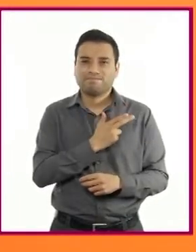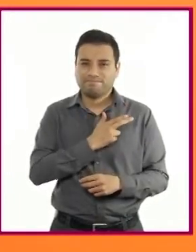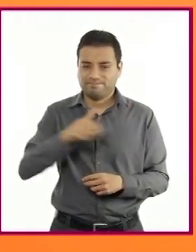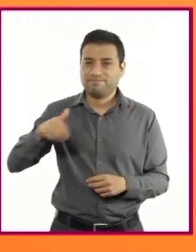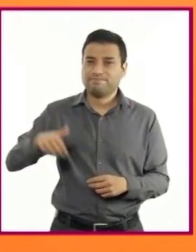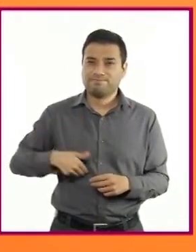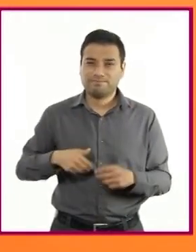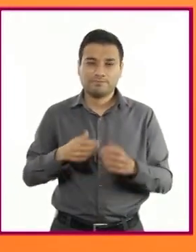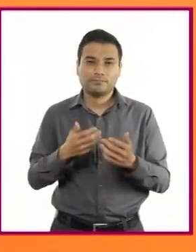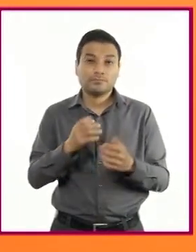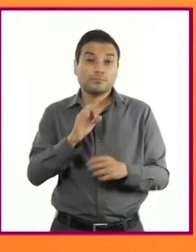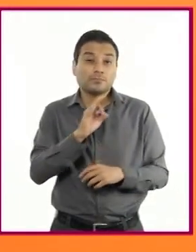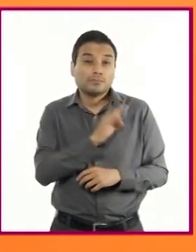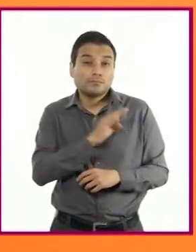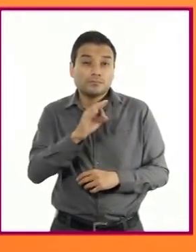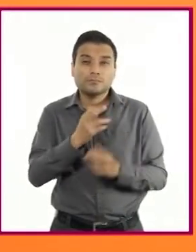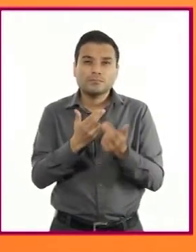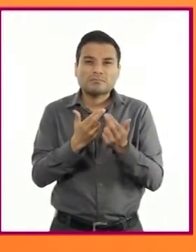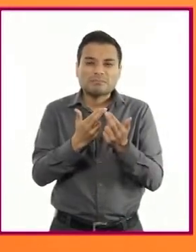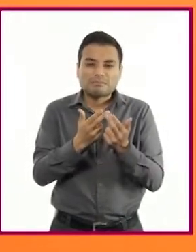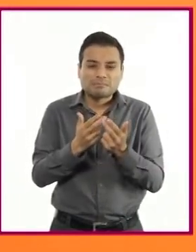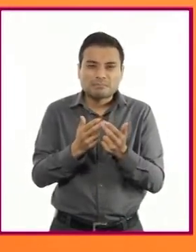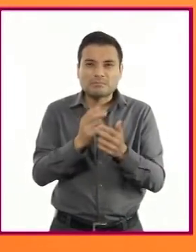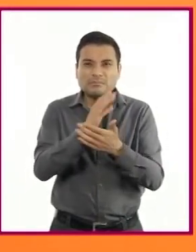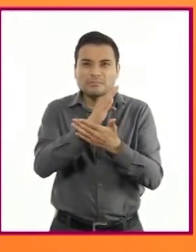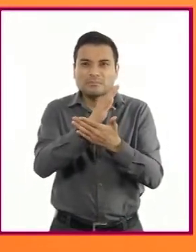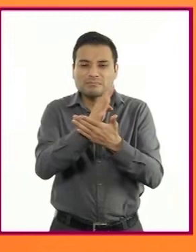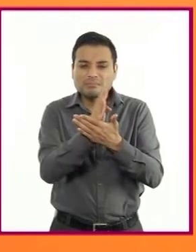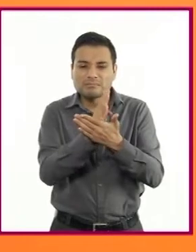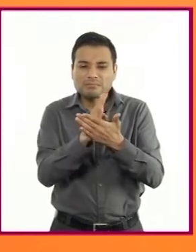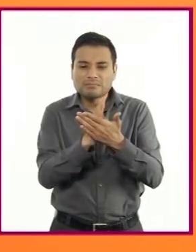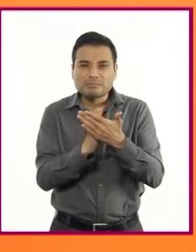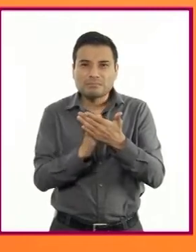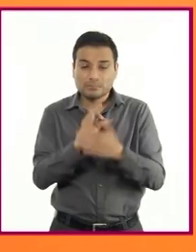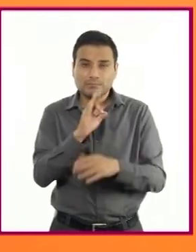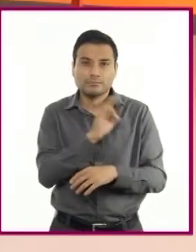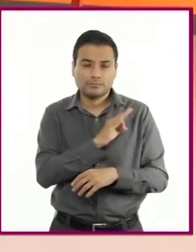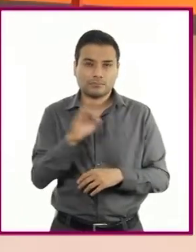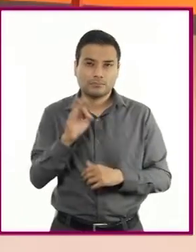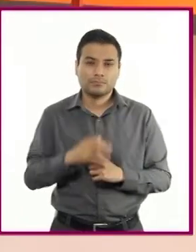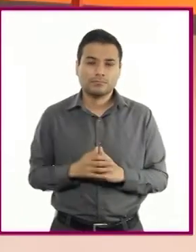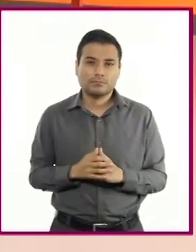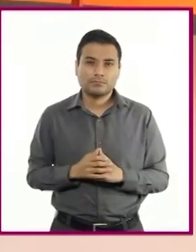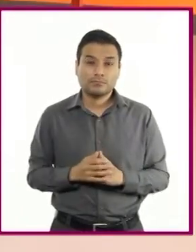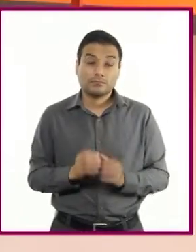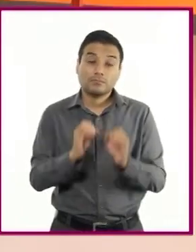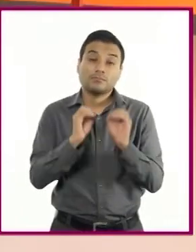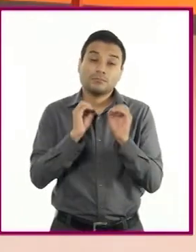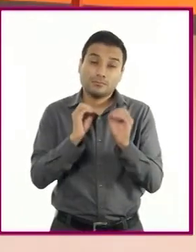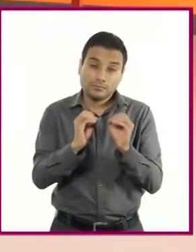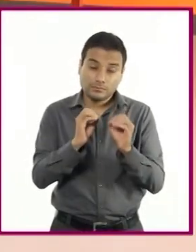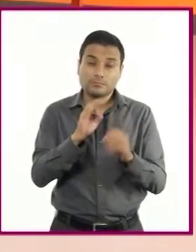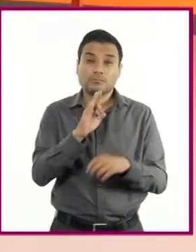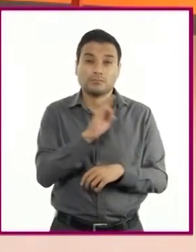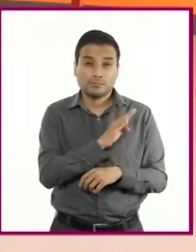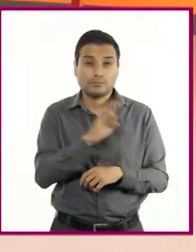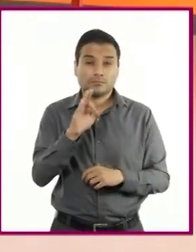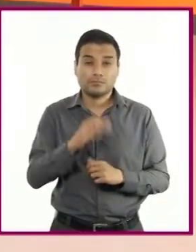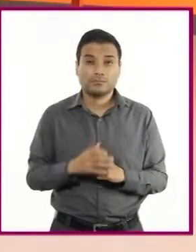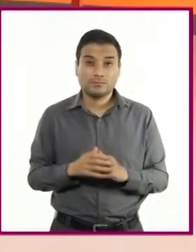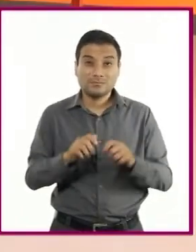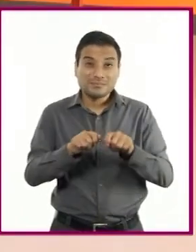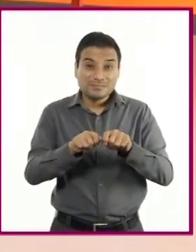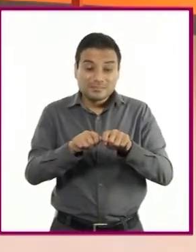ser desde una simple fisura, que es una grieta o abertura en el hueso, o bien pueden ser una